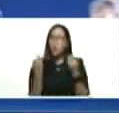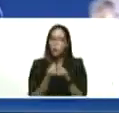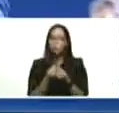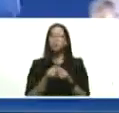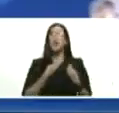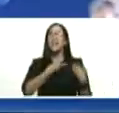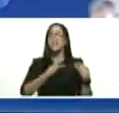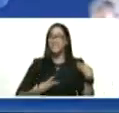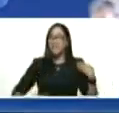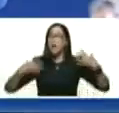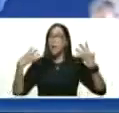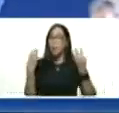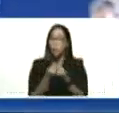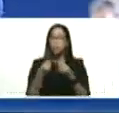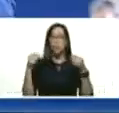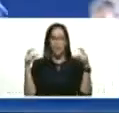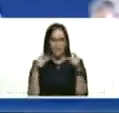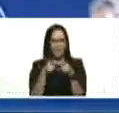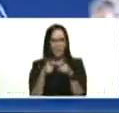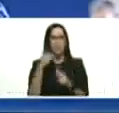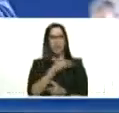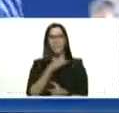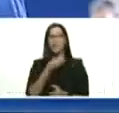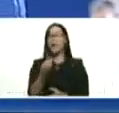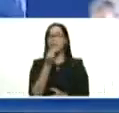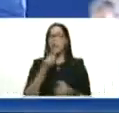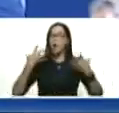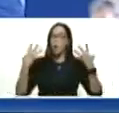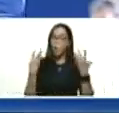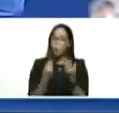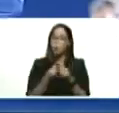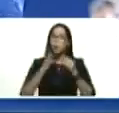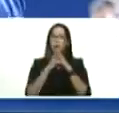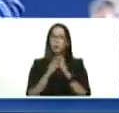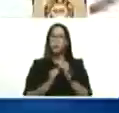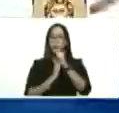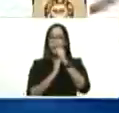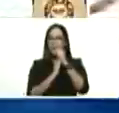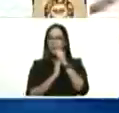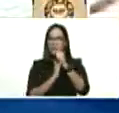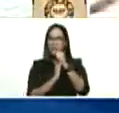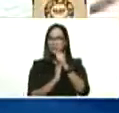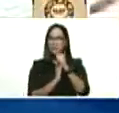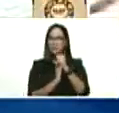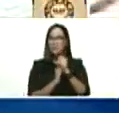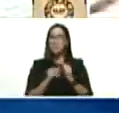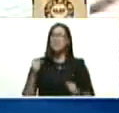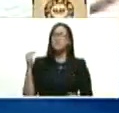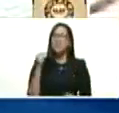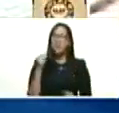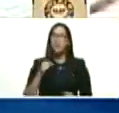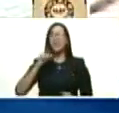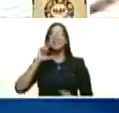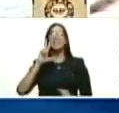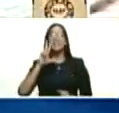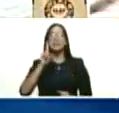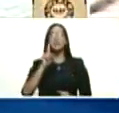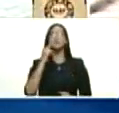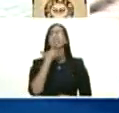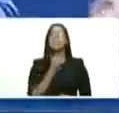vicepresidenta, junto al equipo de la misión alimentación, junto a todos los líderes y lideresas, mínimo que al 31 de